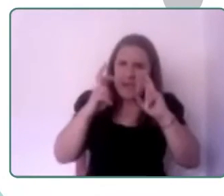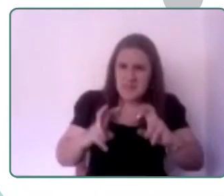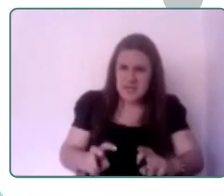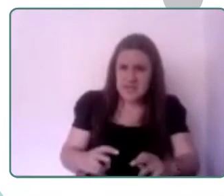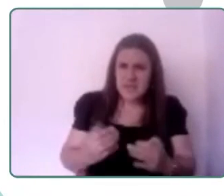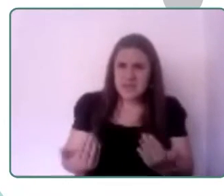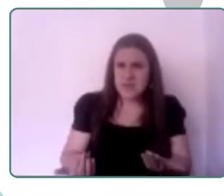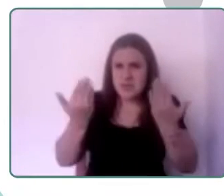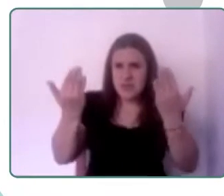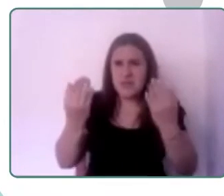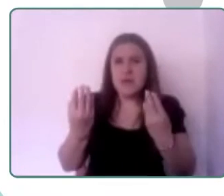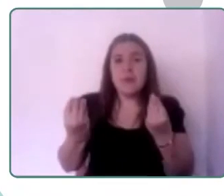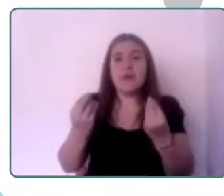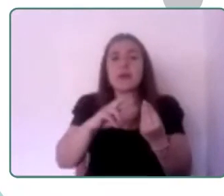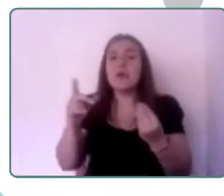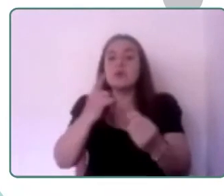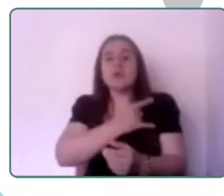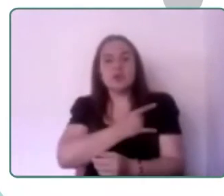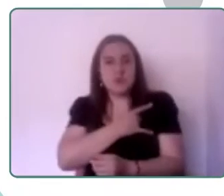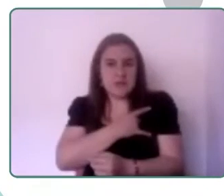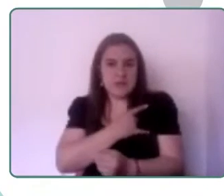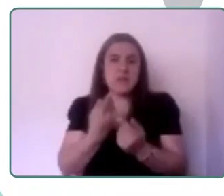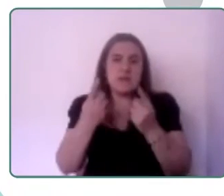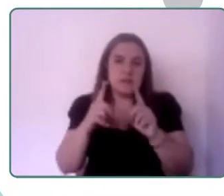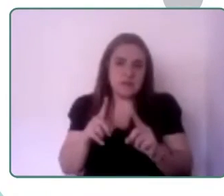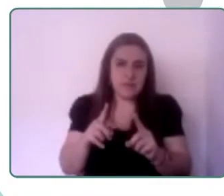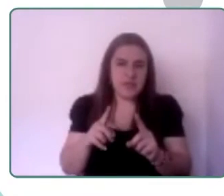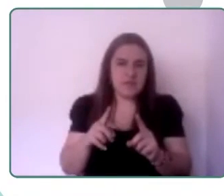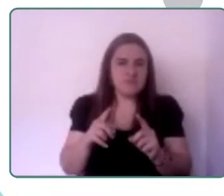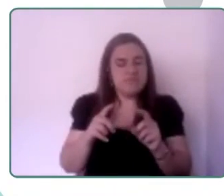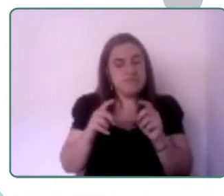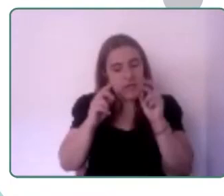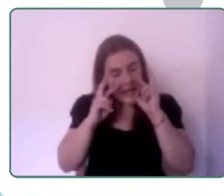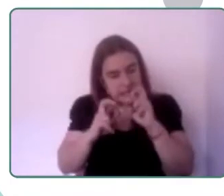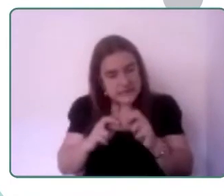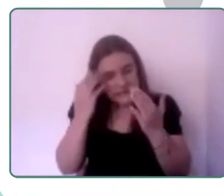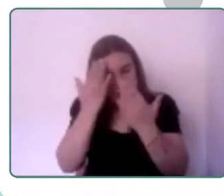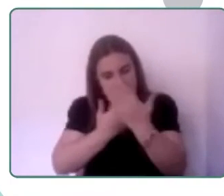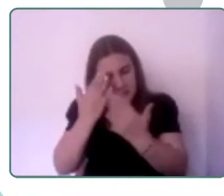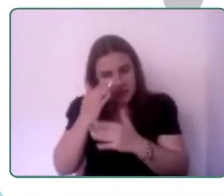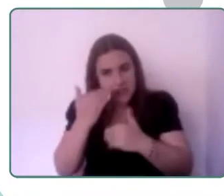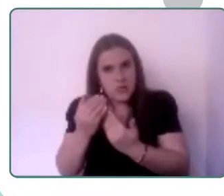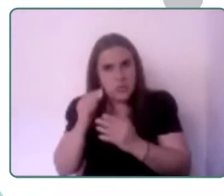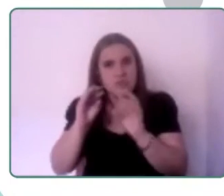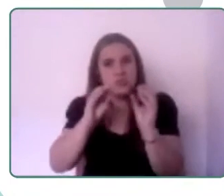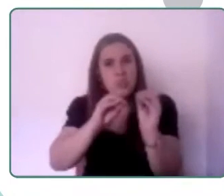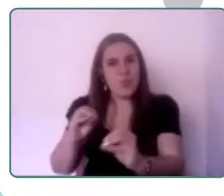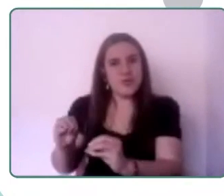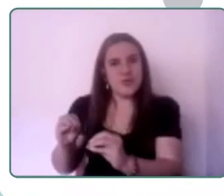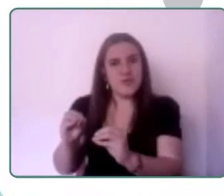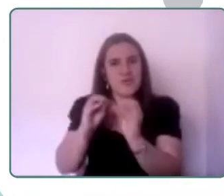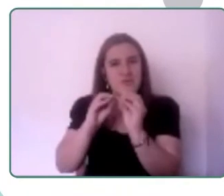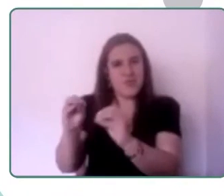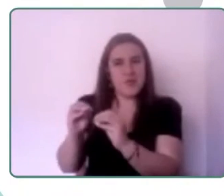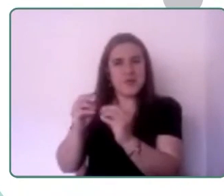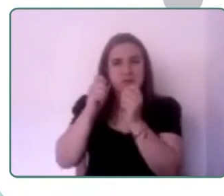para que otras universidades también analicen cómo han hecho los procesos de formación ciudadana en su